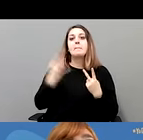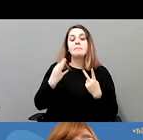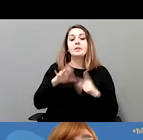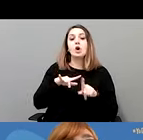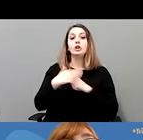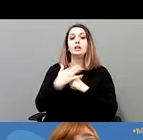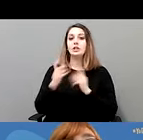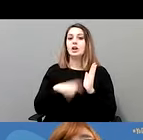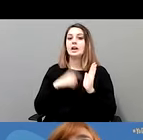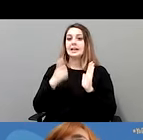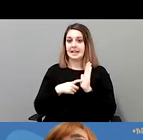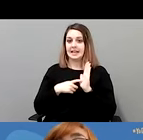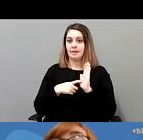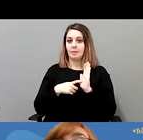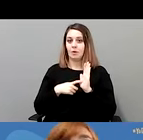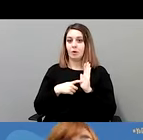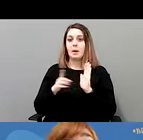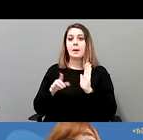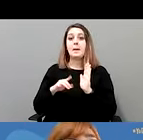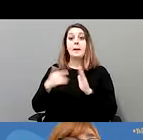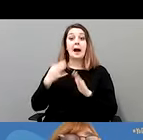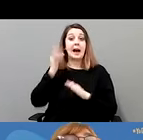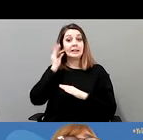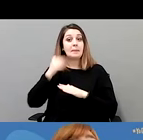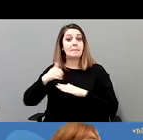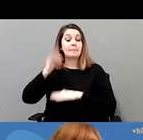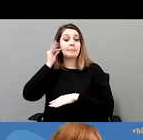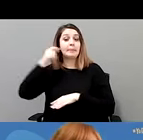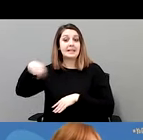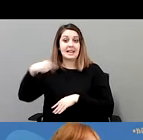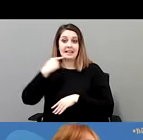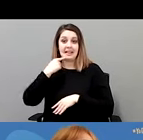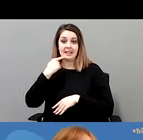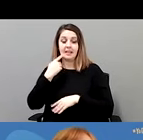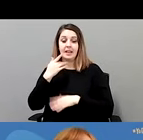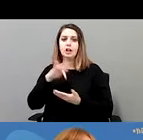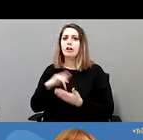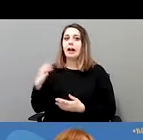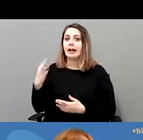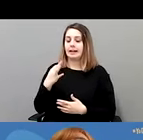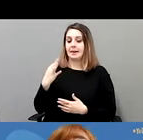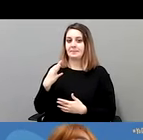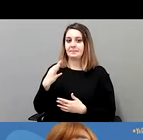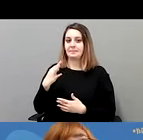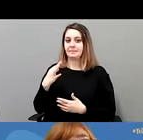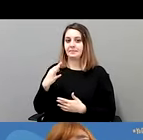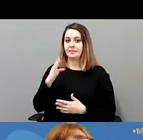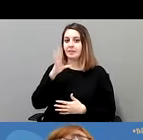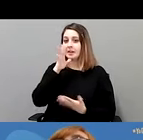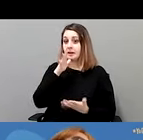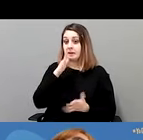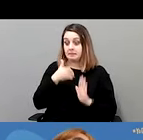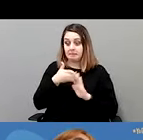contexto legislativo al que nuestra presidenta hacía referencia. Pues está pasando que estamos muy